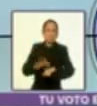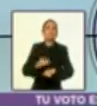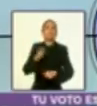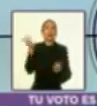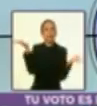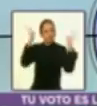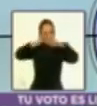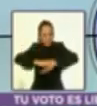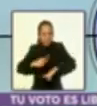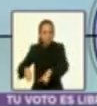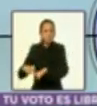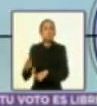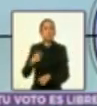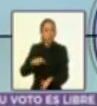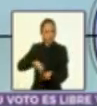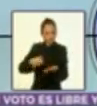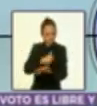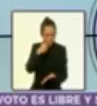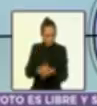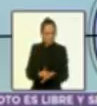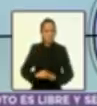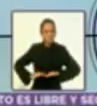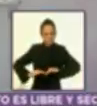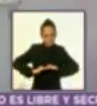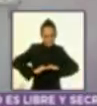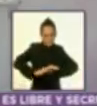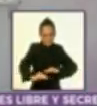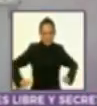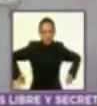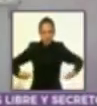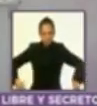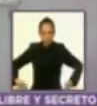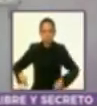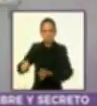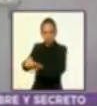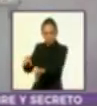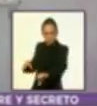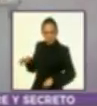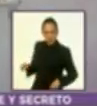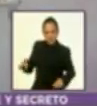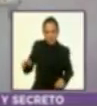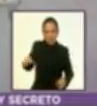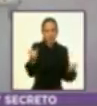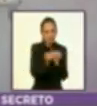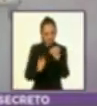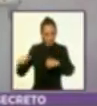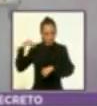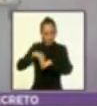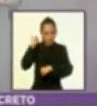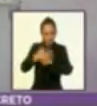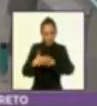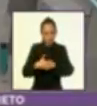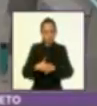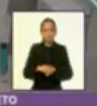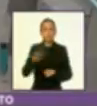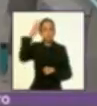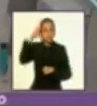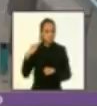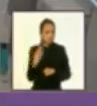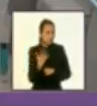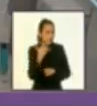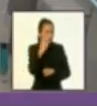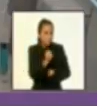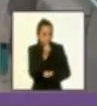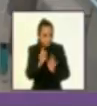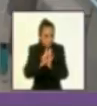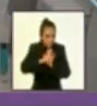en la Ciudad de México. Eso es un triunfo bastante significativo para el PRI. Que no vaya a ganar Mikel no significa que esto no pueda llamarse